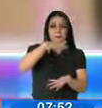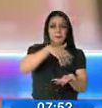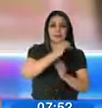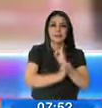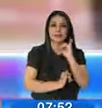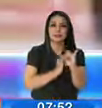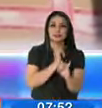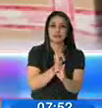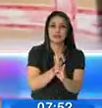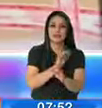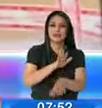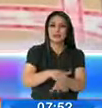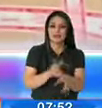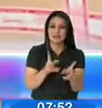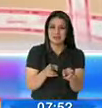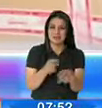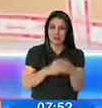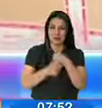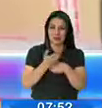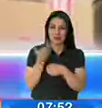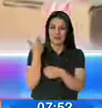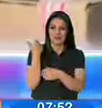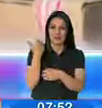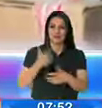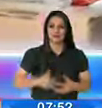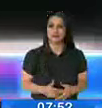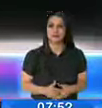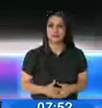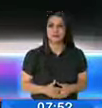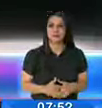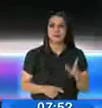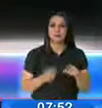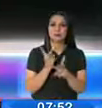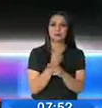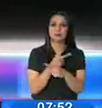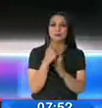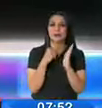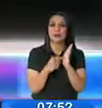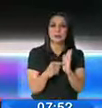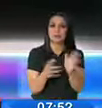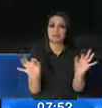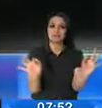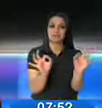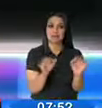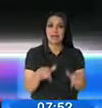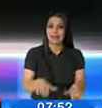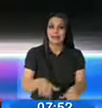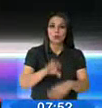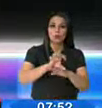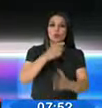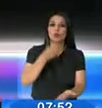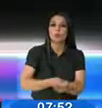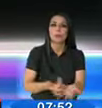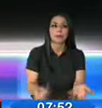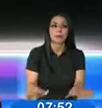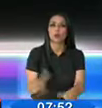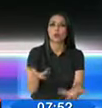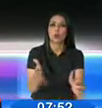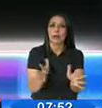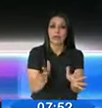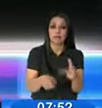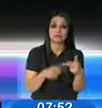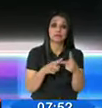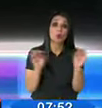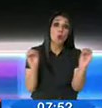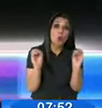internacionales en relación al mismo periodo del año anterior. Hay muchos productos que no hay acá para poderlos adquirir. Hay